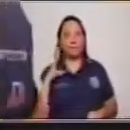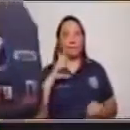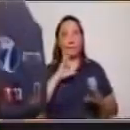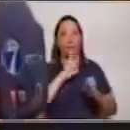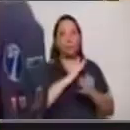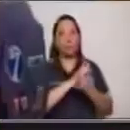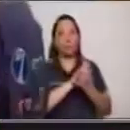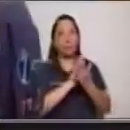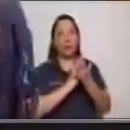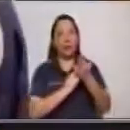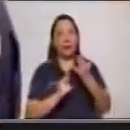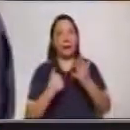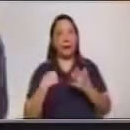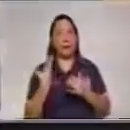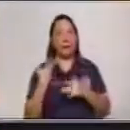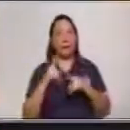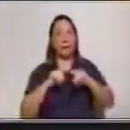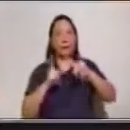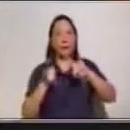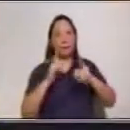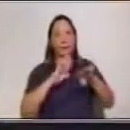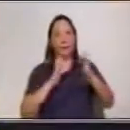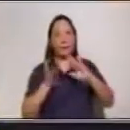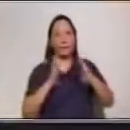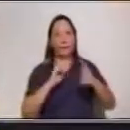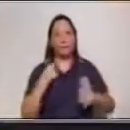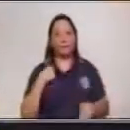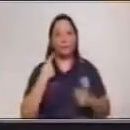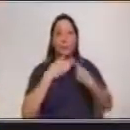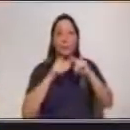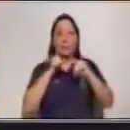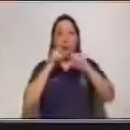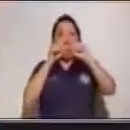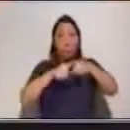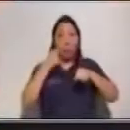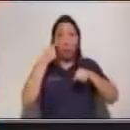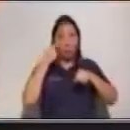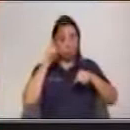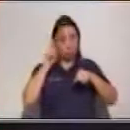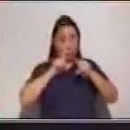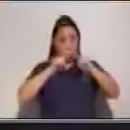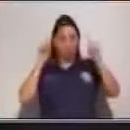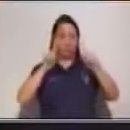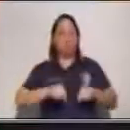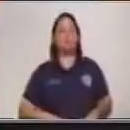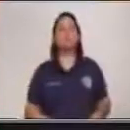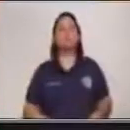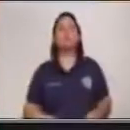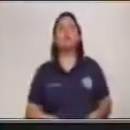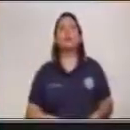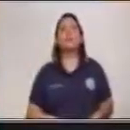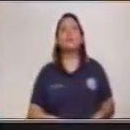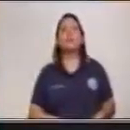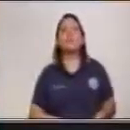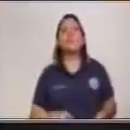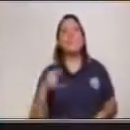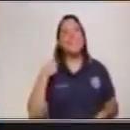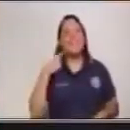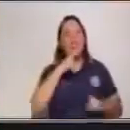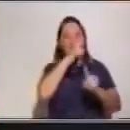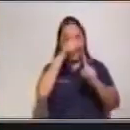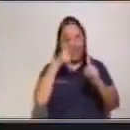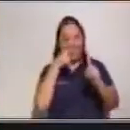pero como dije hace un momento, podemos pensar en ellos como contrarios. Empecemos por